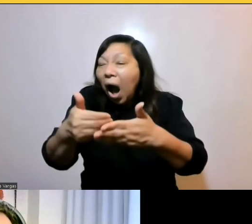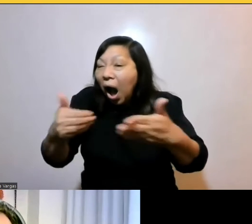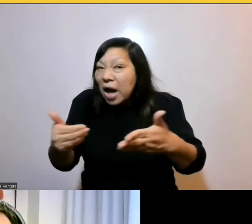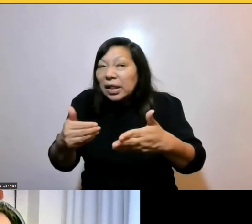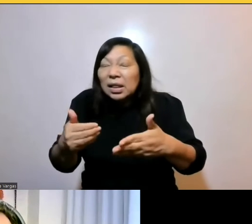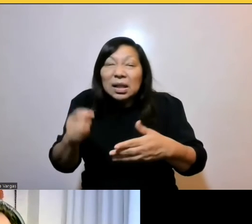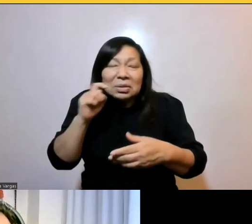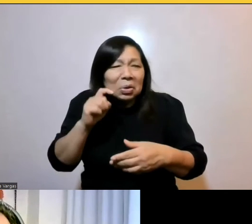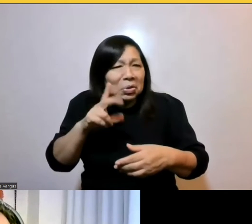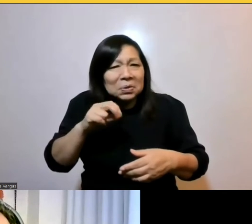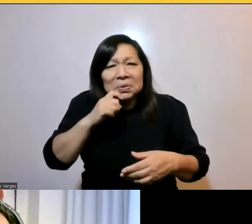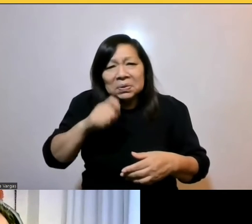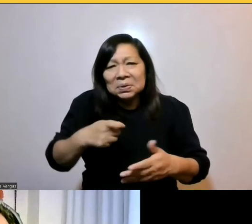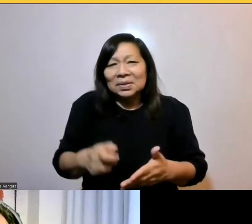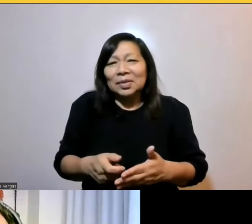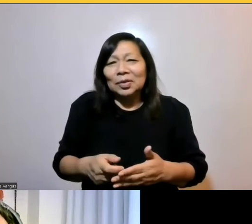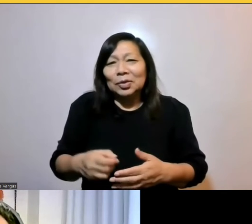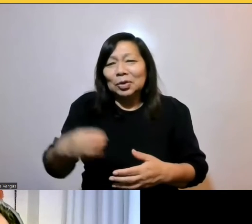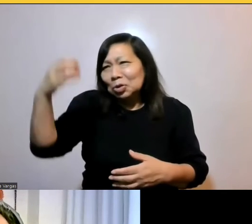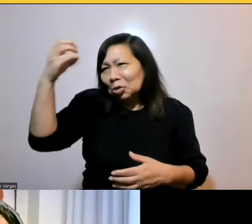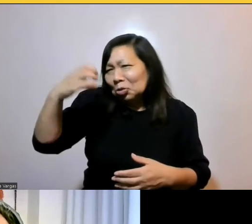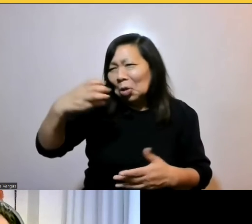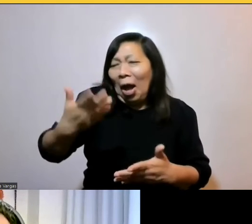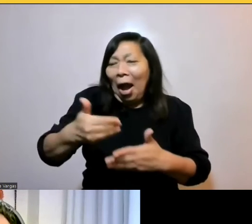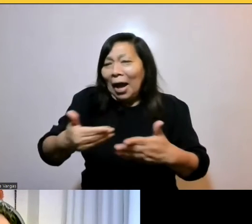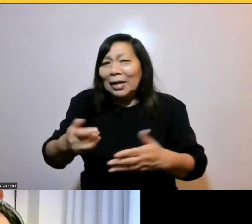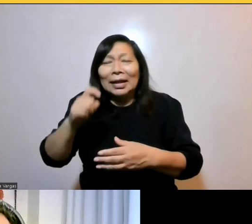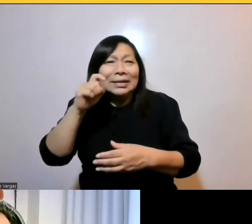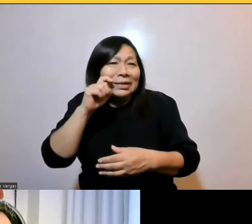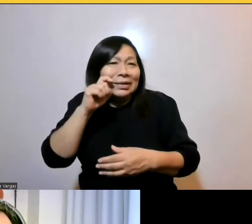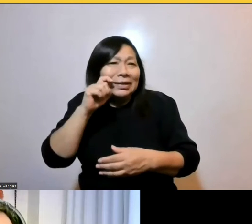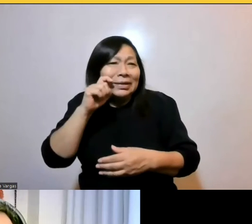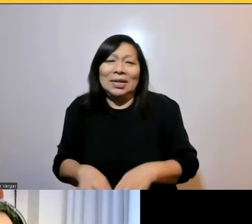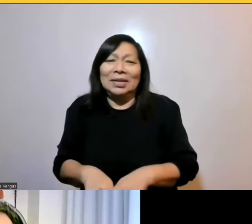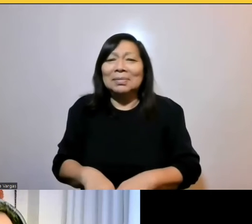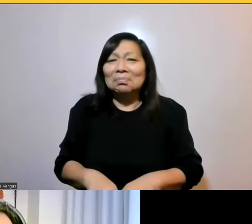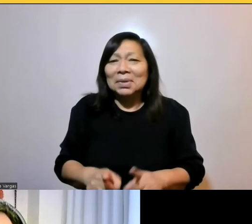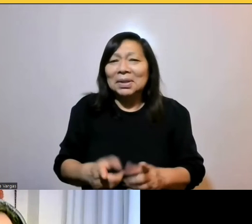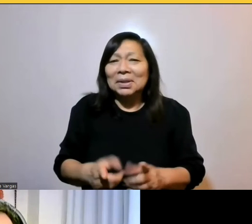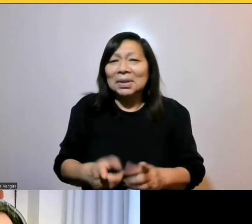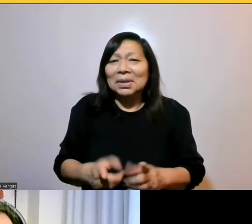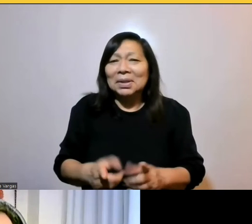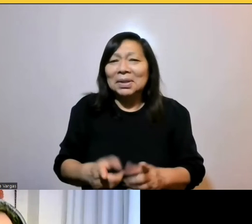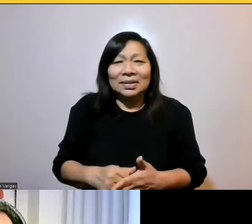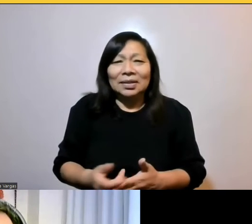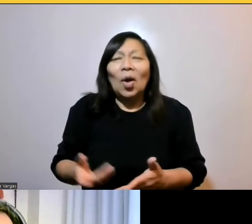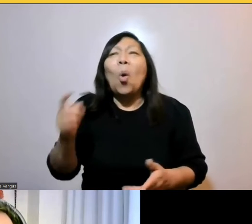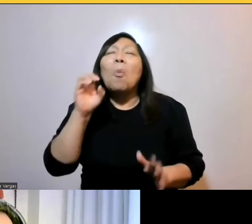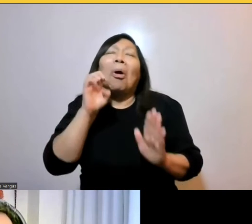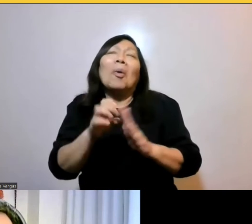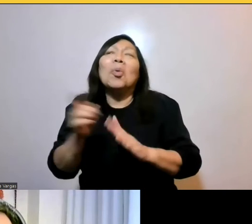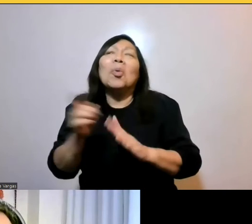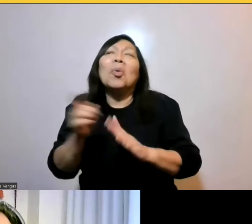pero no es necesario que los dos se metan a la ducha necesariamente antes de empezar a tener relaciones, ¿no? A menos que, no sé, vengas de la playa,